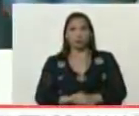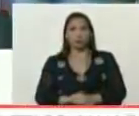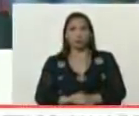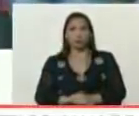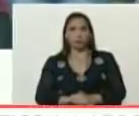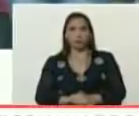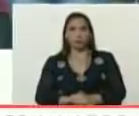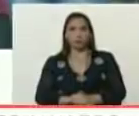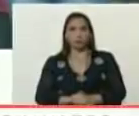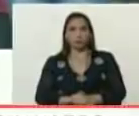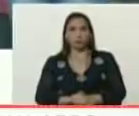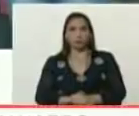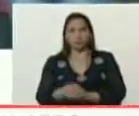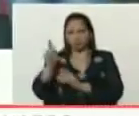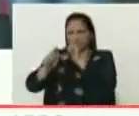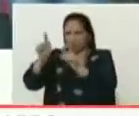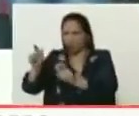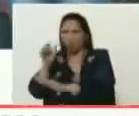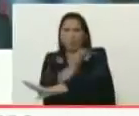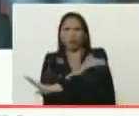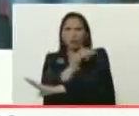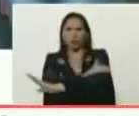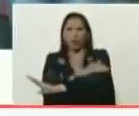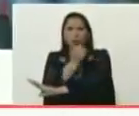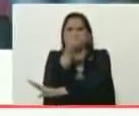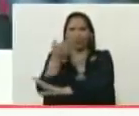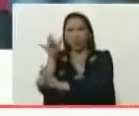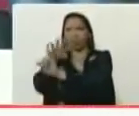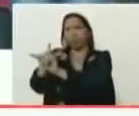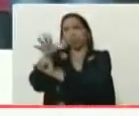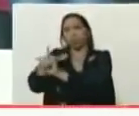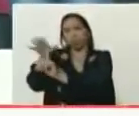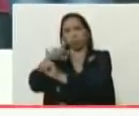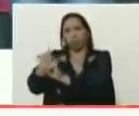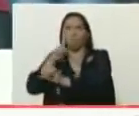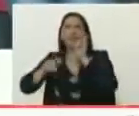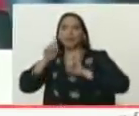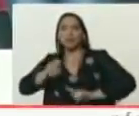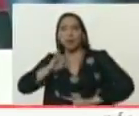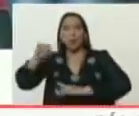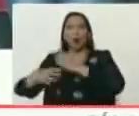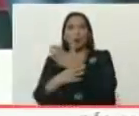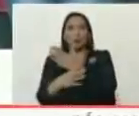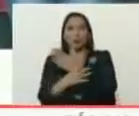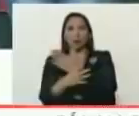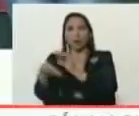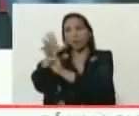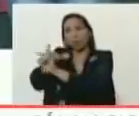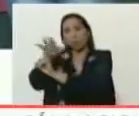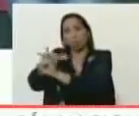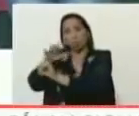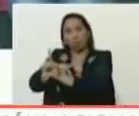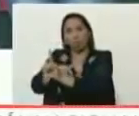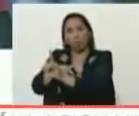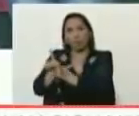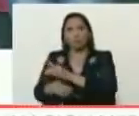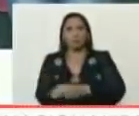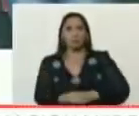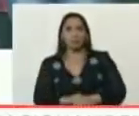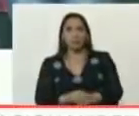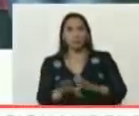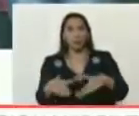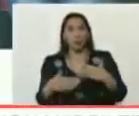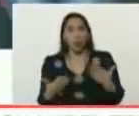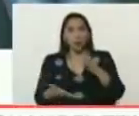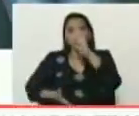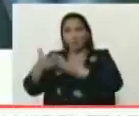Señores de la derecha, síganle creyendo las mentiras a Juanito Alimaña. Que Juanito Alimaña se los va a llevar con él. Cuando él se vaya